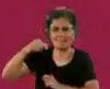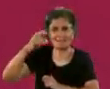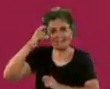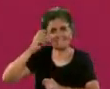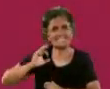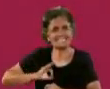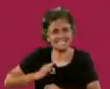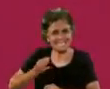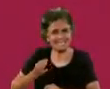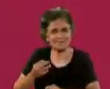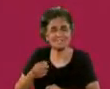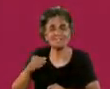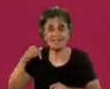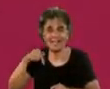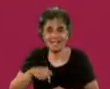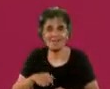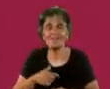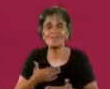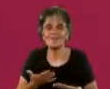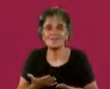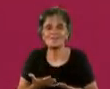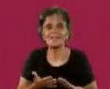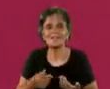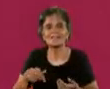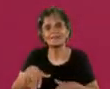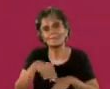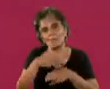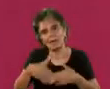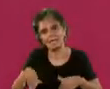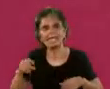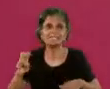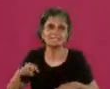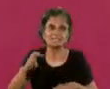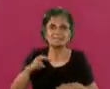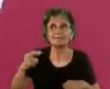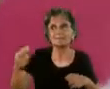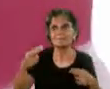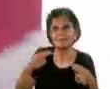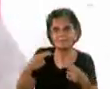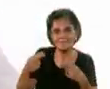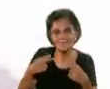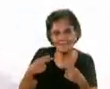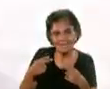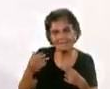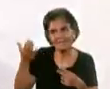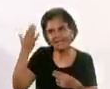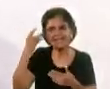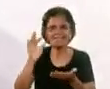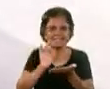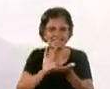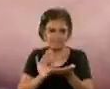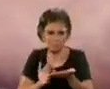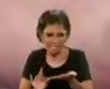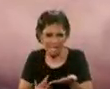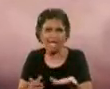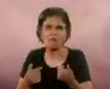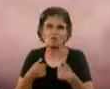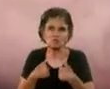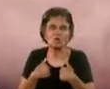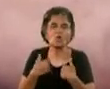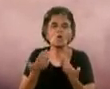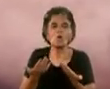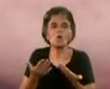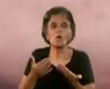Entonces, por eso la alegría de muchas veces haberme visto caminando por acá, como ya sea como diputado